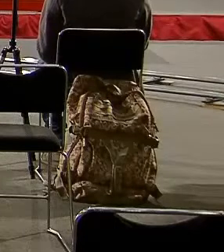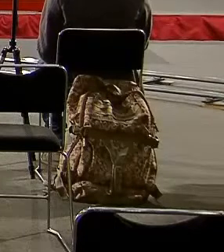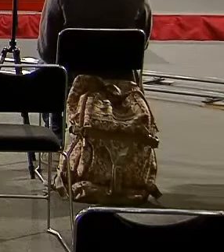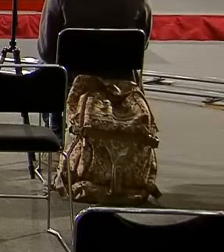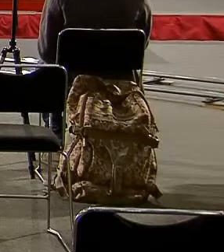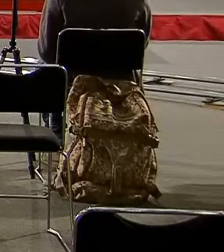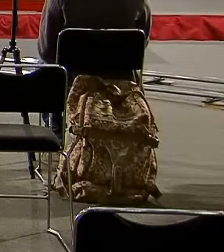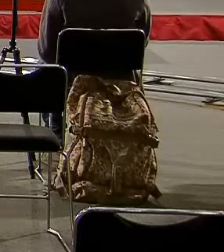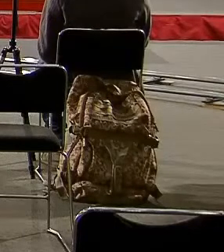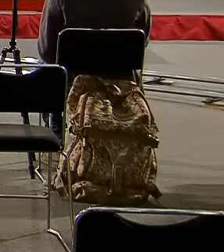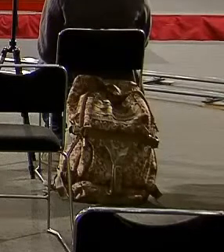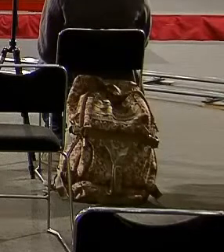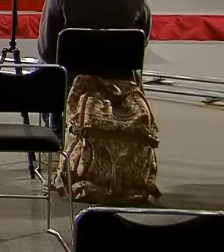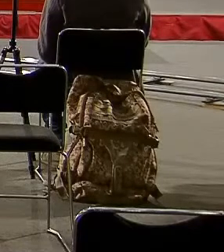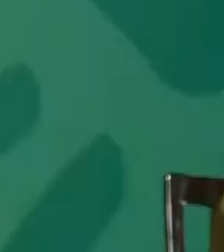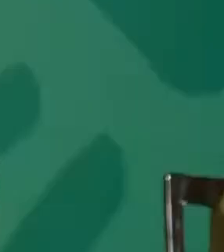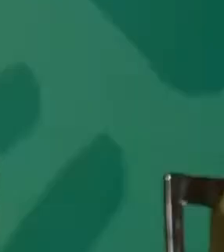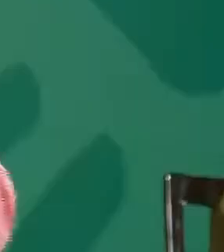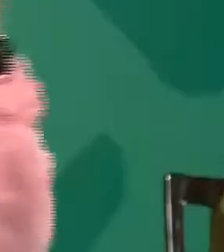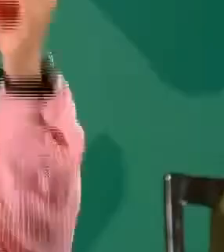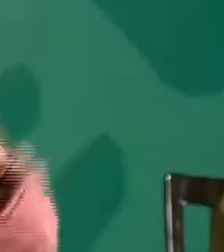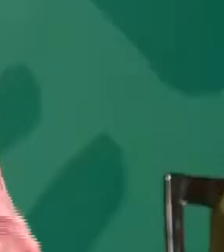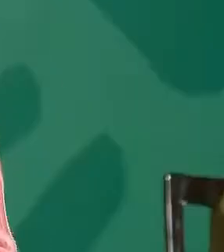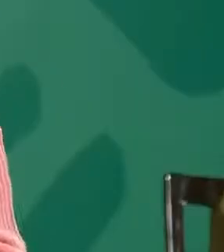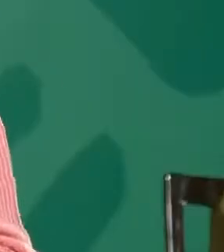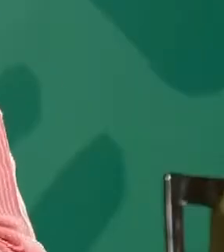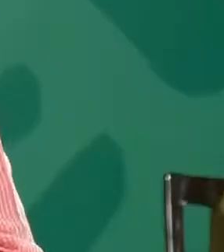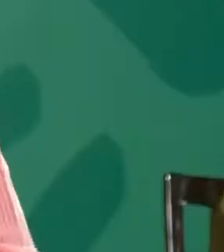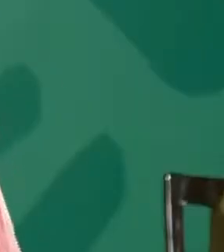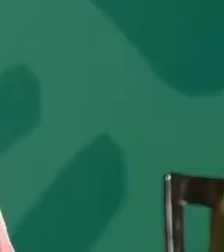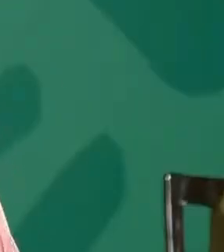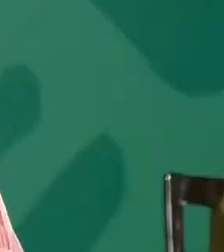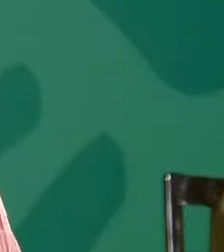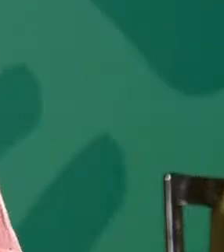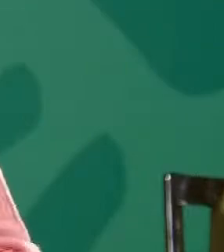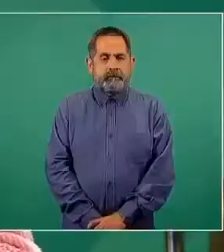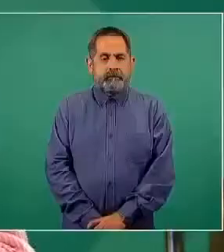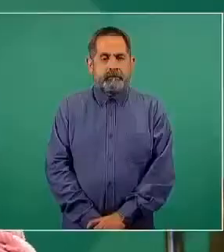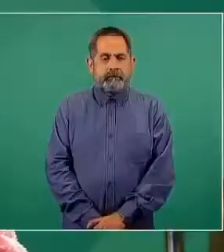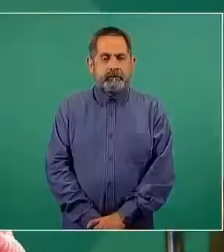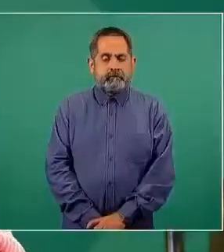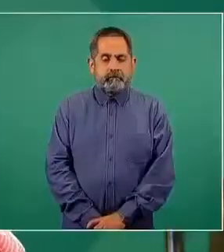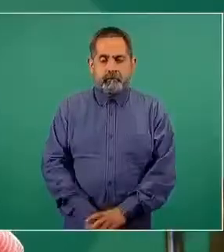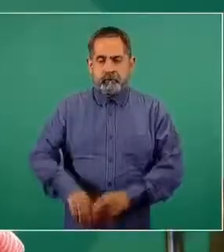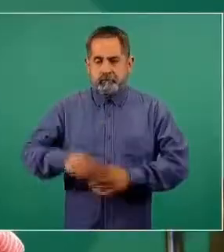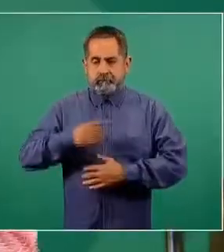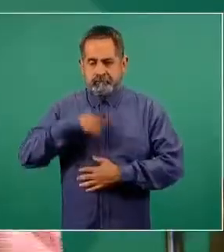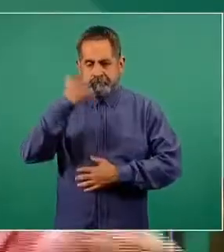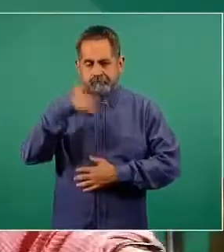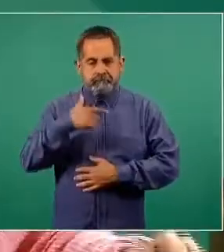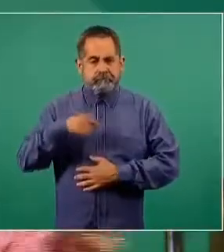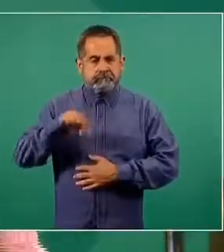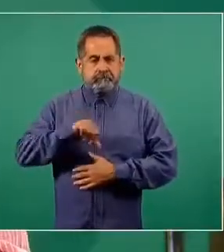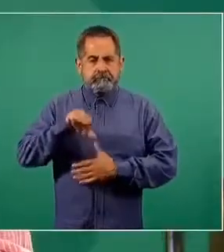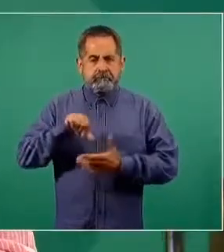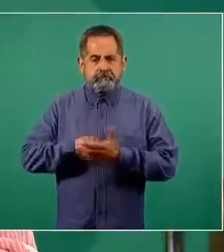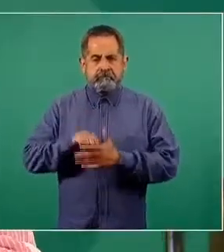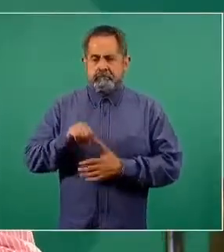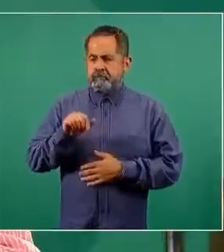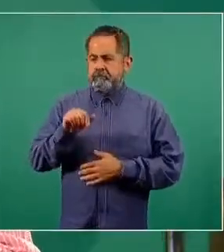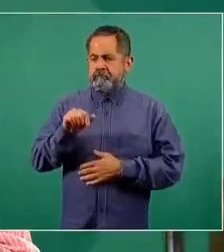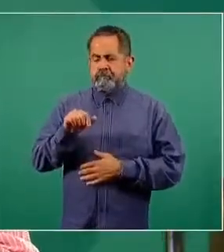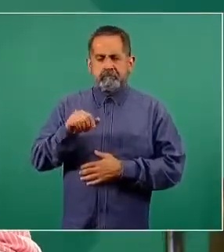Muy buenas noches, buenas noches. Buenas noches, estamos en el Palacio Nacional de México, en la Ciudad de México, cuando